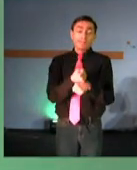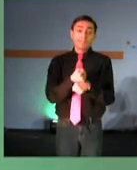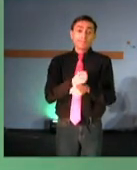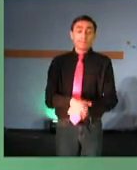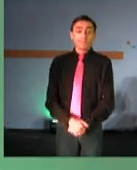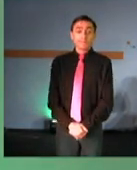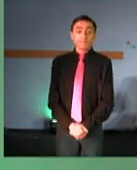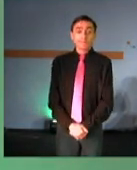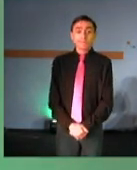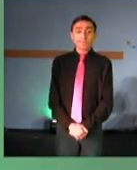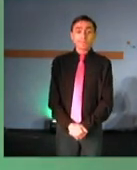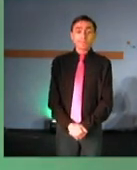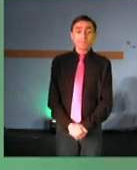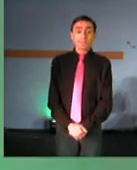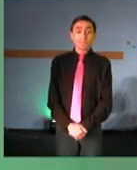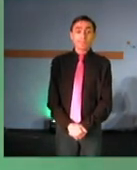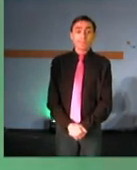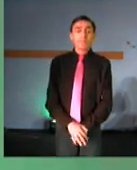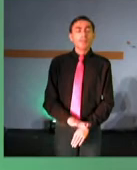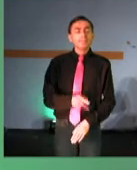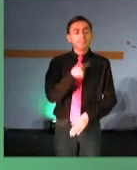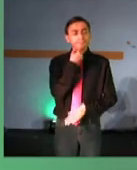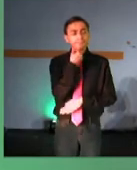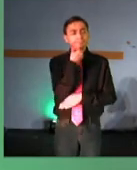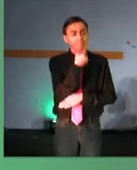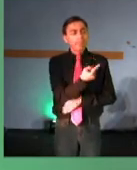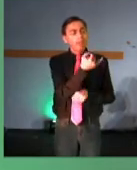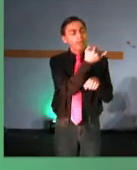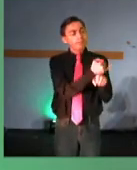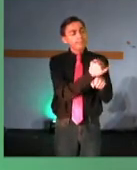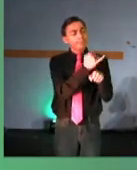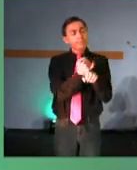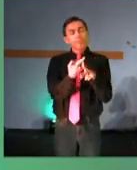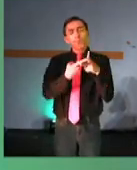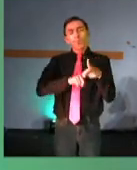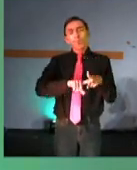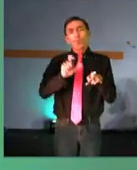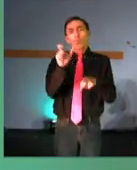Como decía, inicié esta investigación en